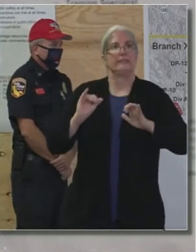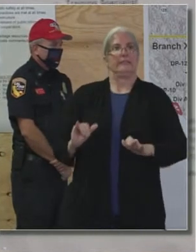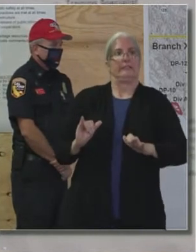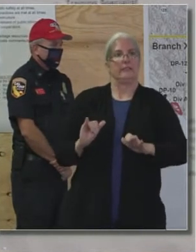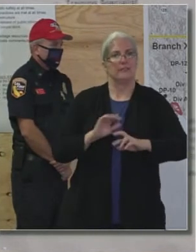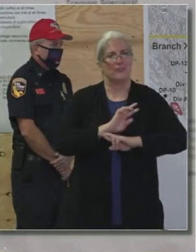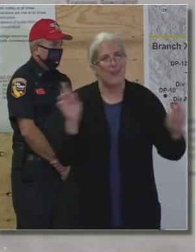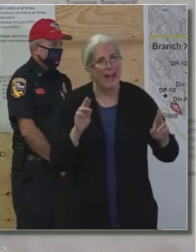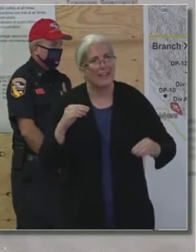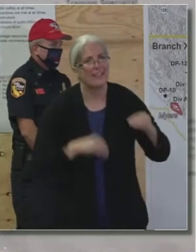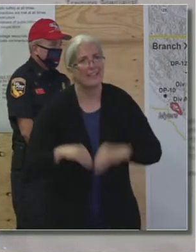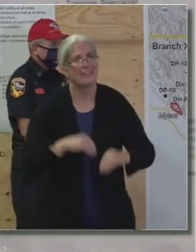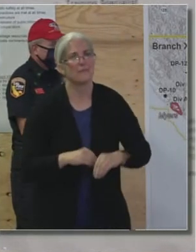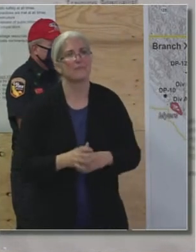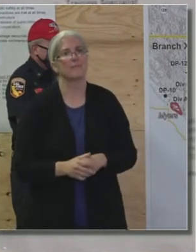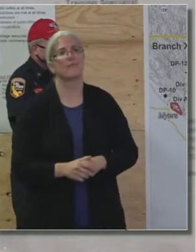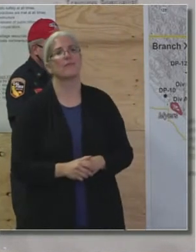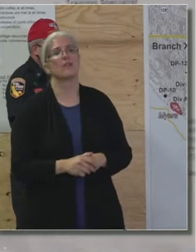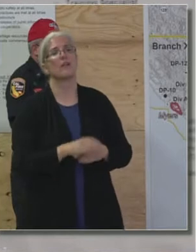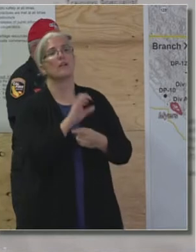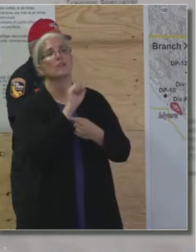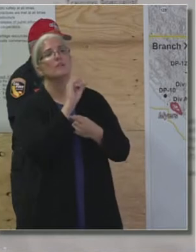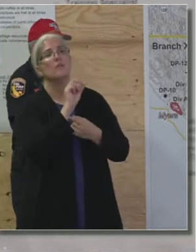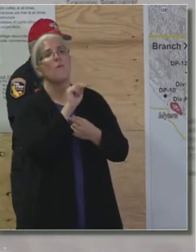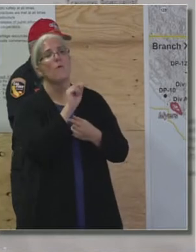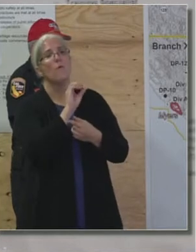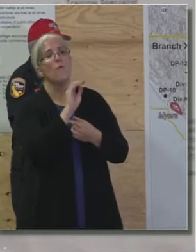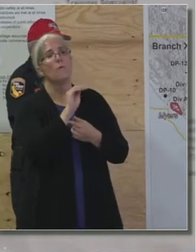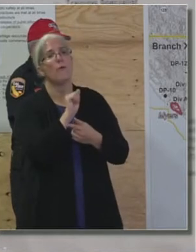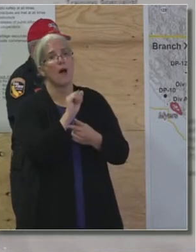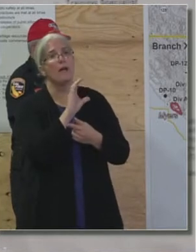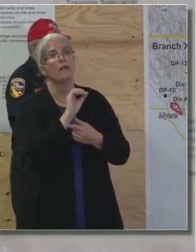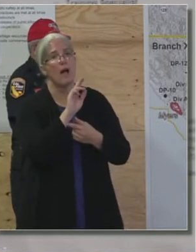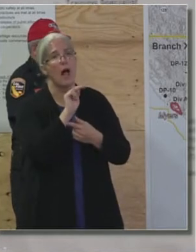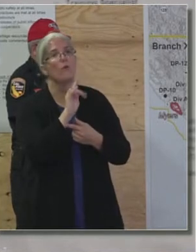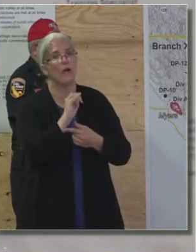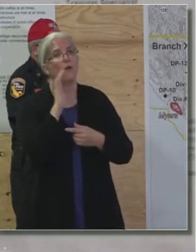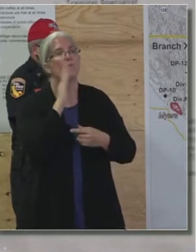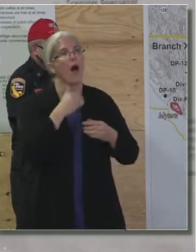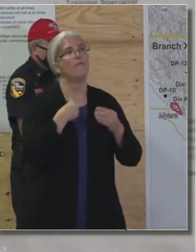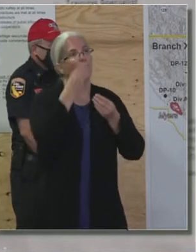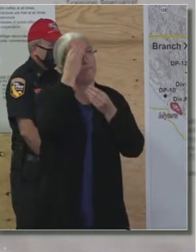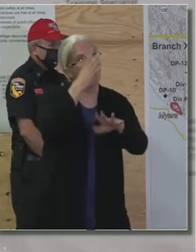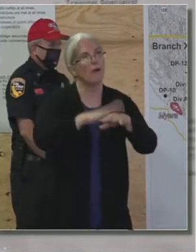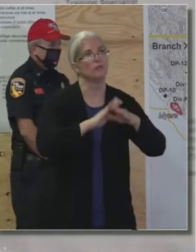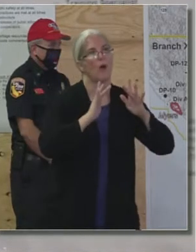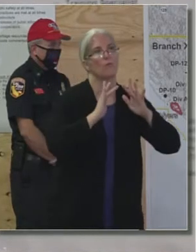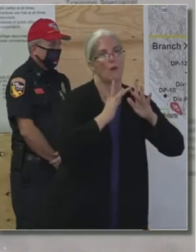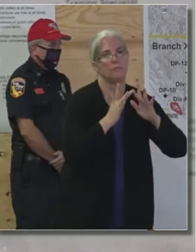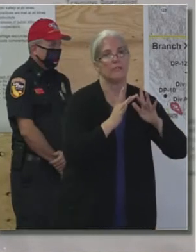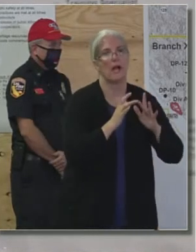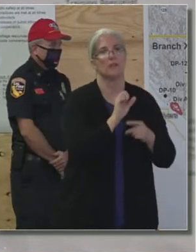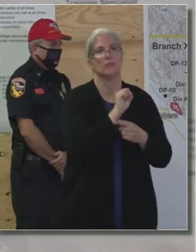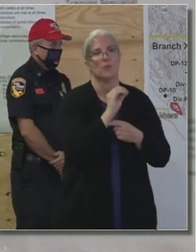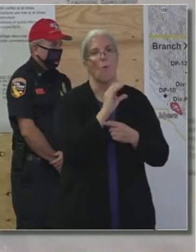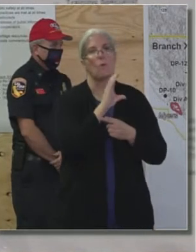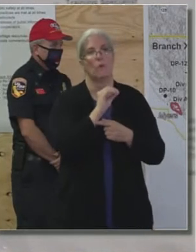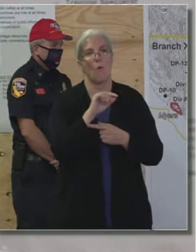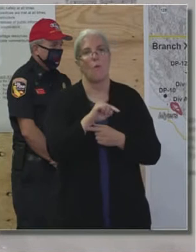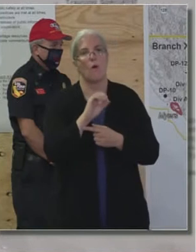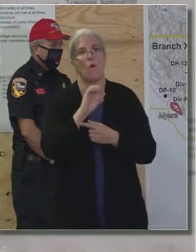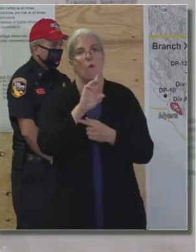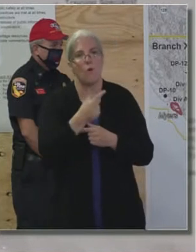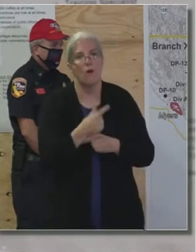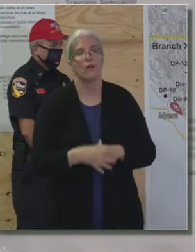vertical fire punto org les dice cómo prepararse presté atención a su alrededor manténgase